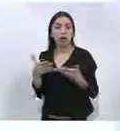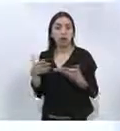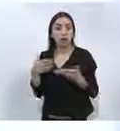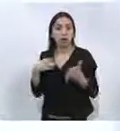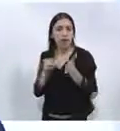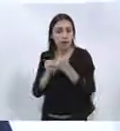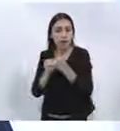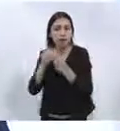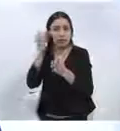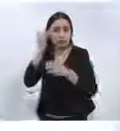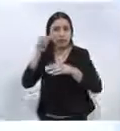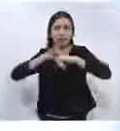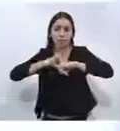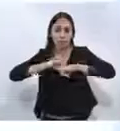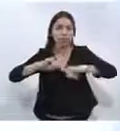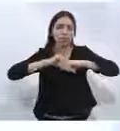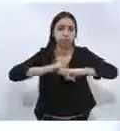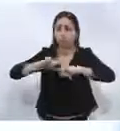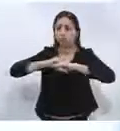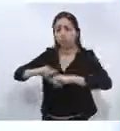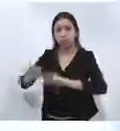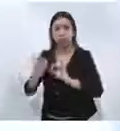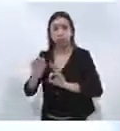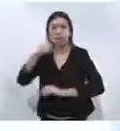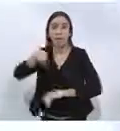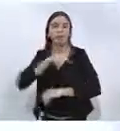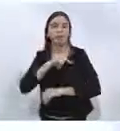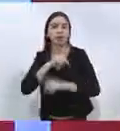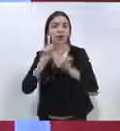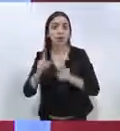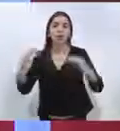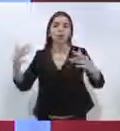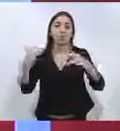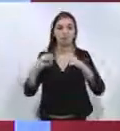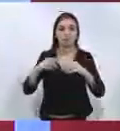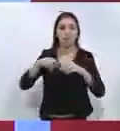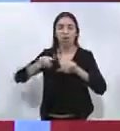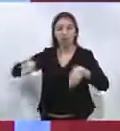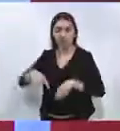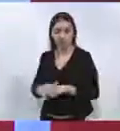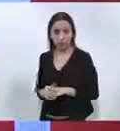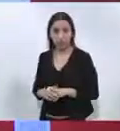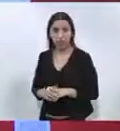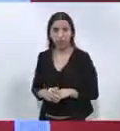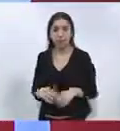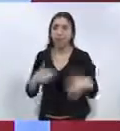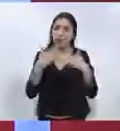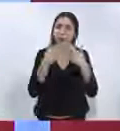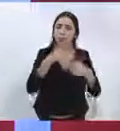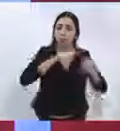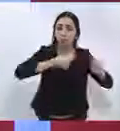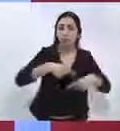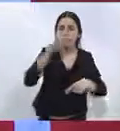haciendo marketing, ¿verdad? Uh-huh. Y se están acercando la gente, gracias a Dios. Bien, las oficinas están distribuidas a nivel nacional